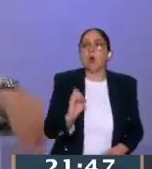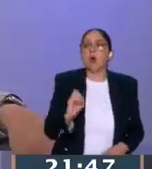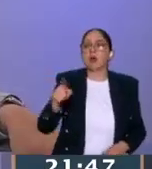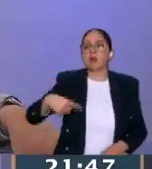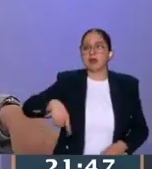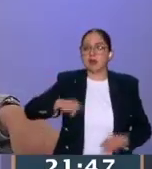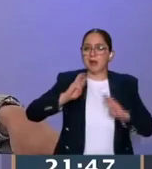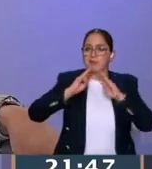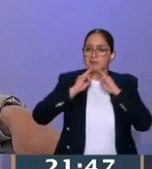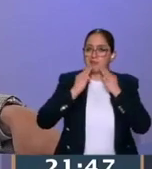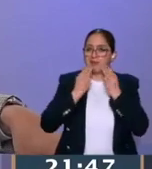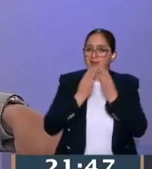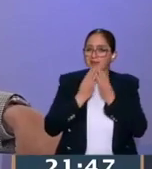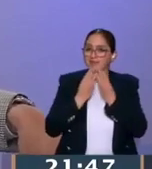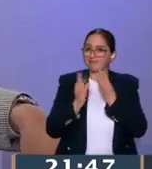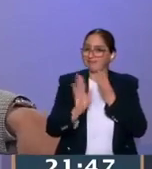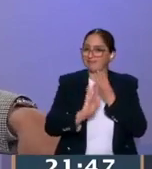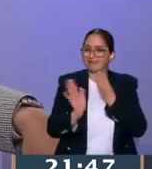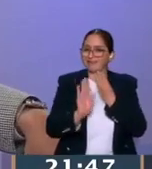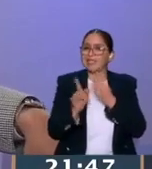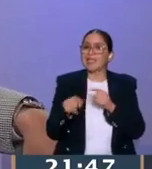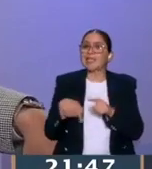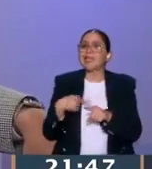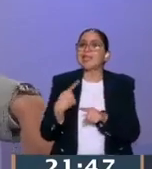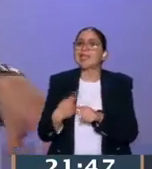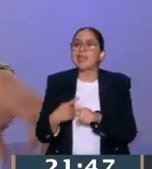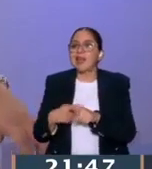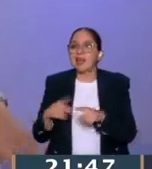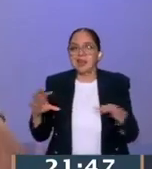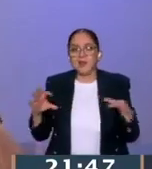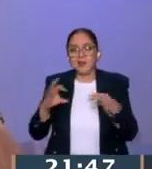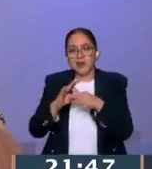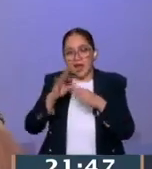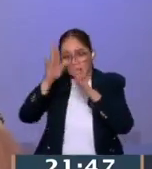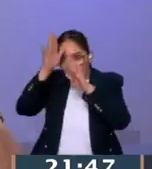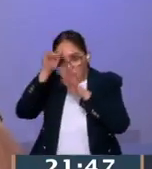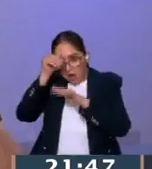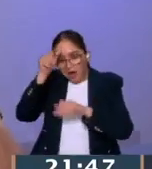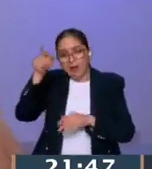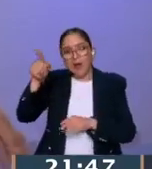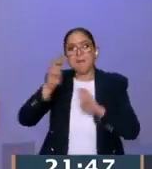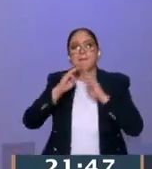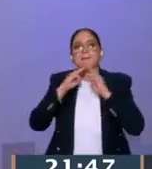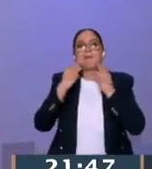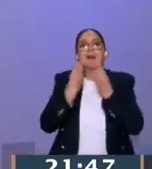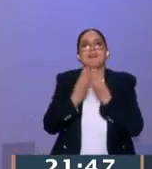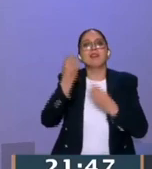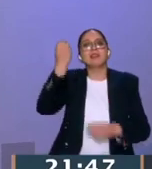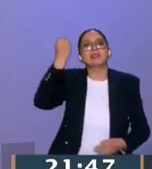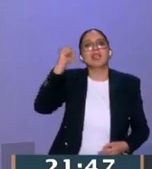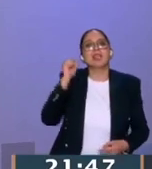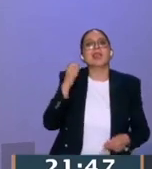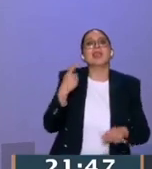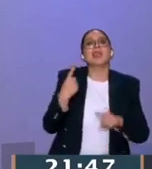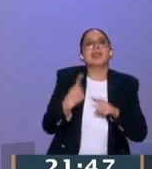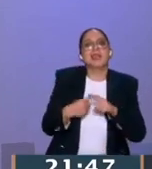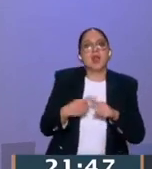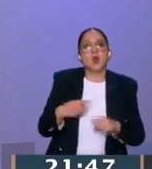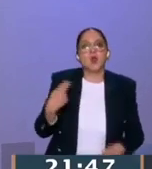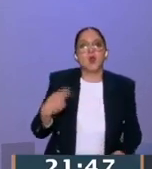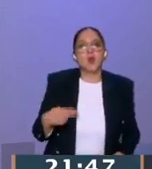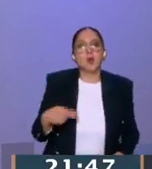Pero ojo, quien pactó con el Chapo Guzmán, con el cártel de Sinaloa, se llama Genaro